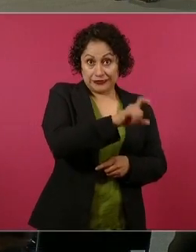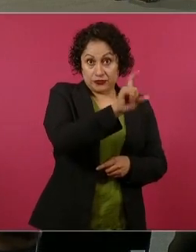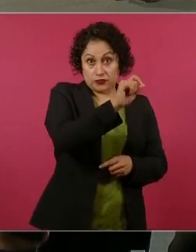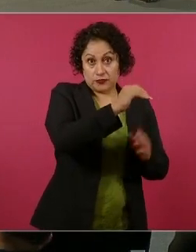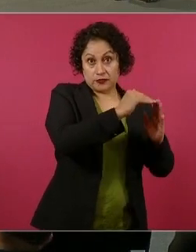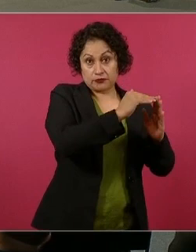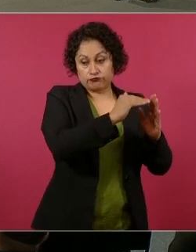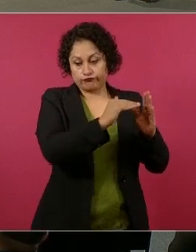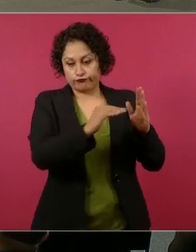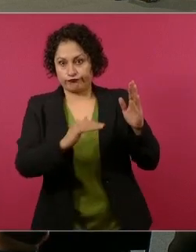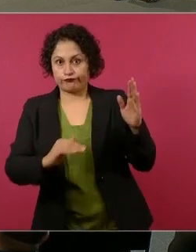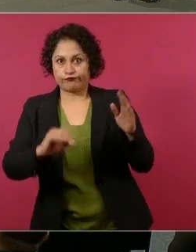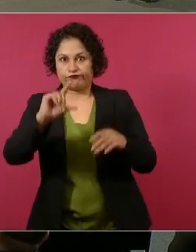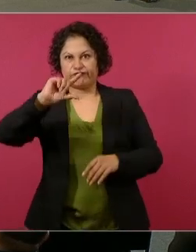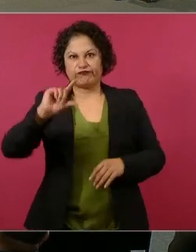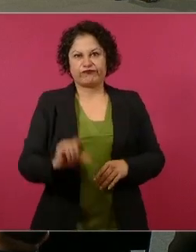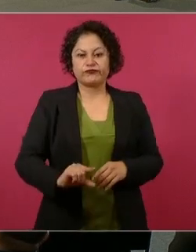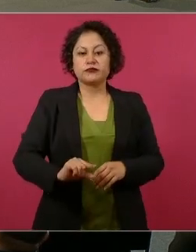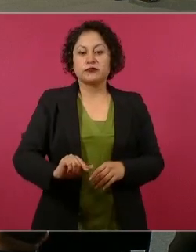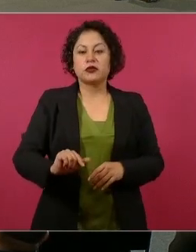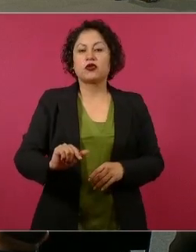12.